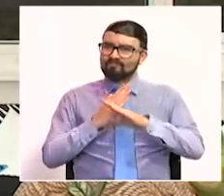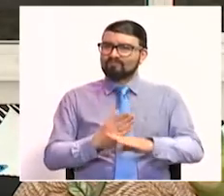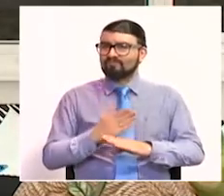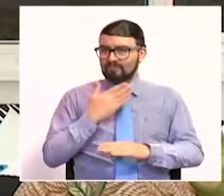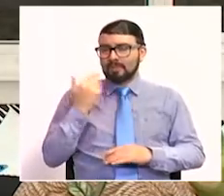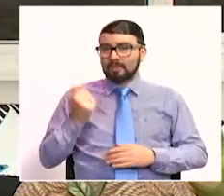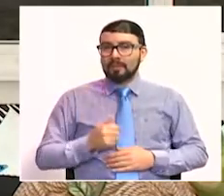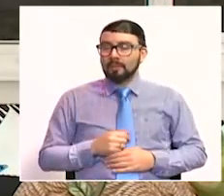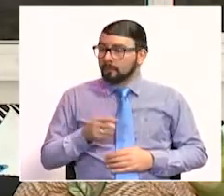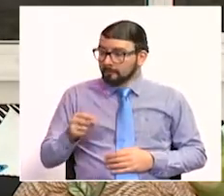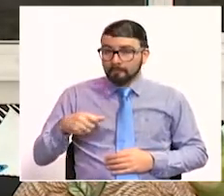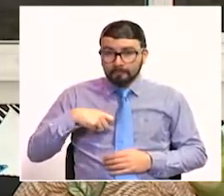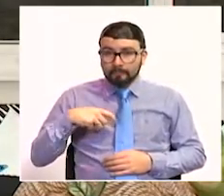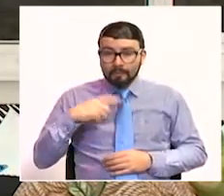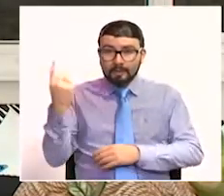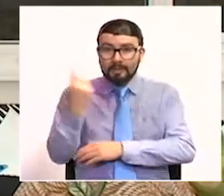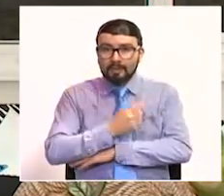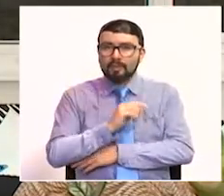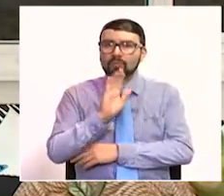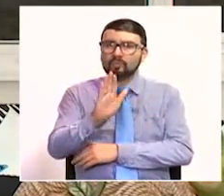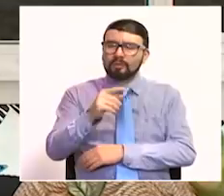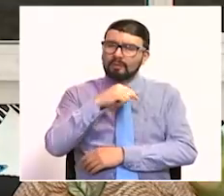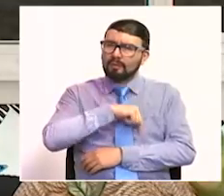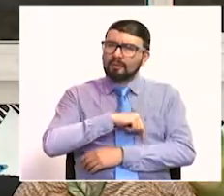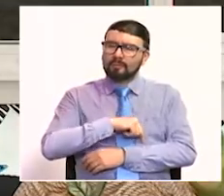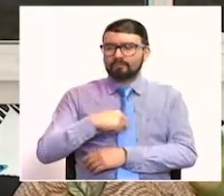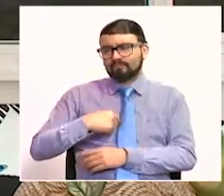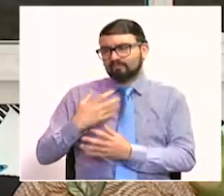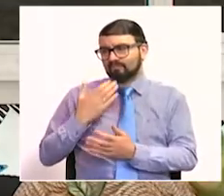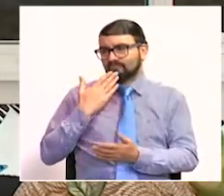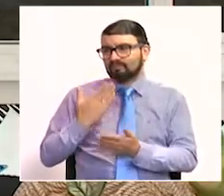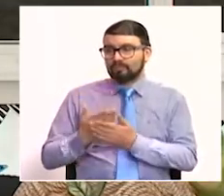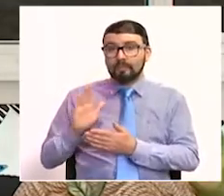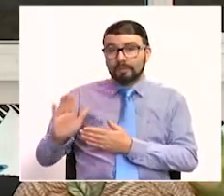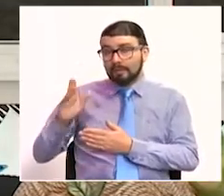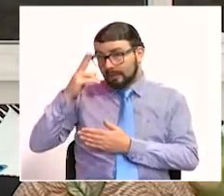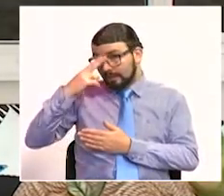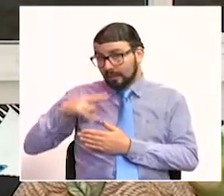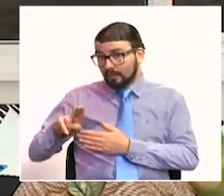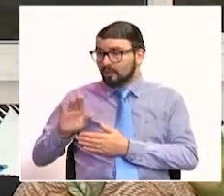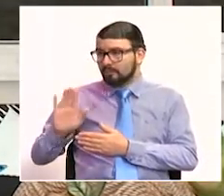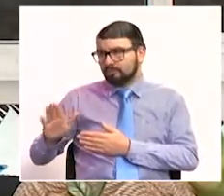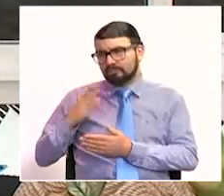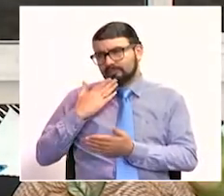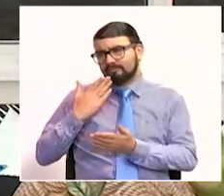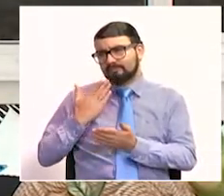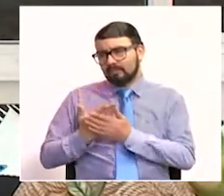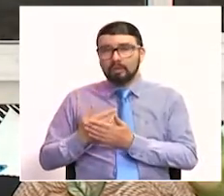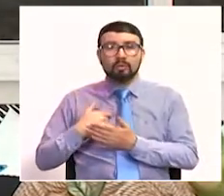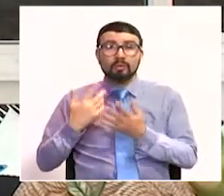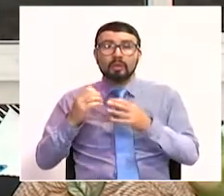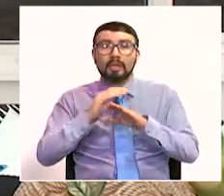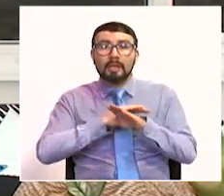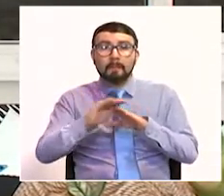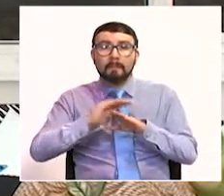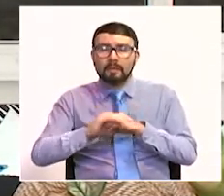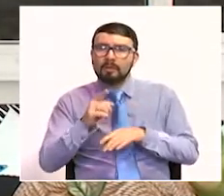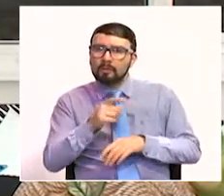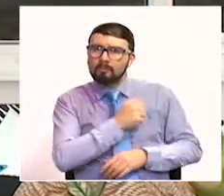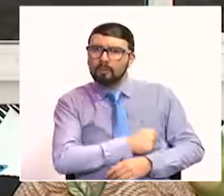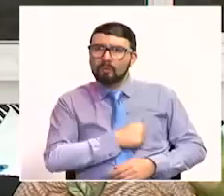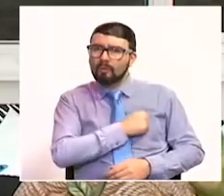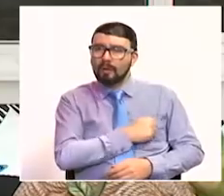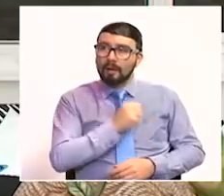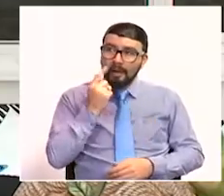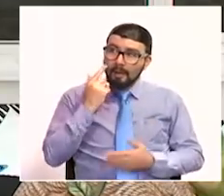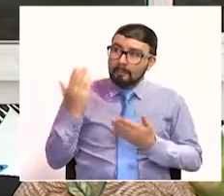alma. Yo quiero agradecerle a mi hijo y quiero hacerles una invitación para que vean un lindo